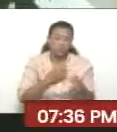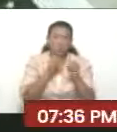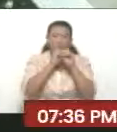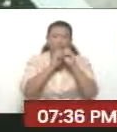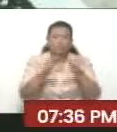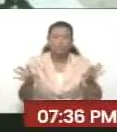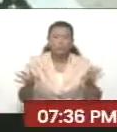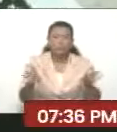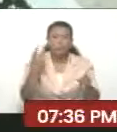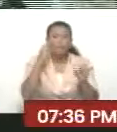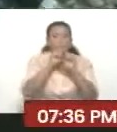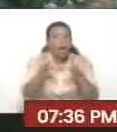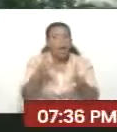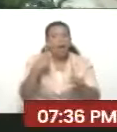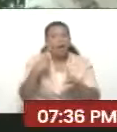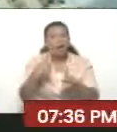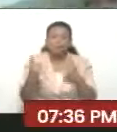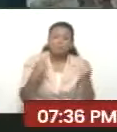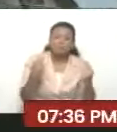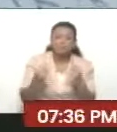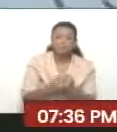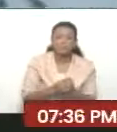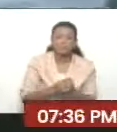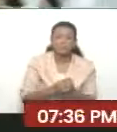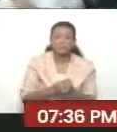yo ayer publiqué, este es otro.